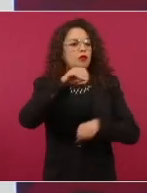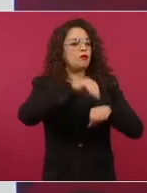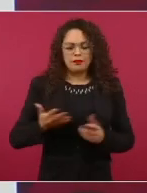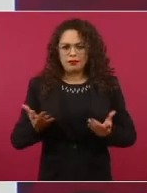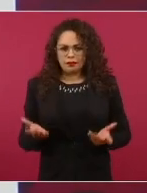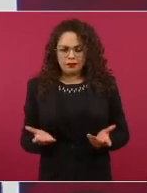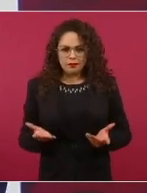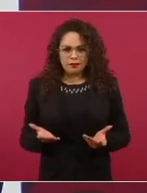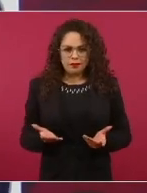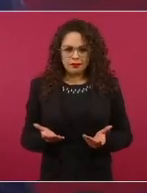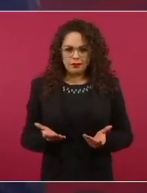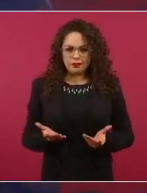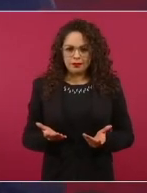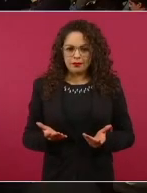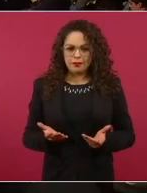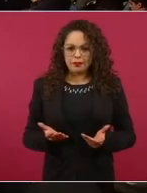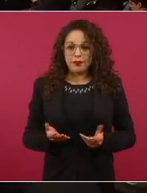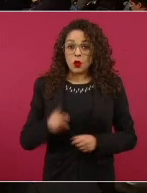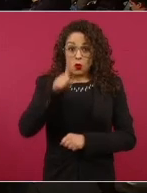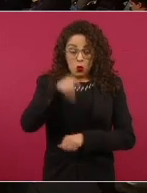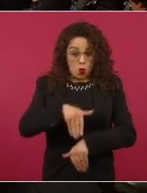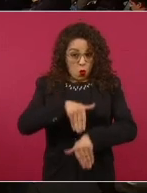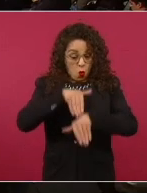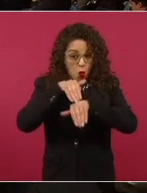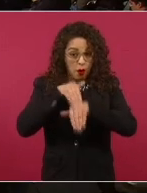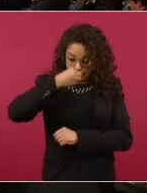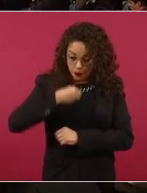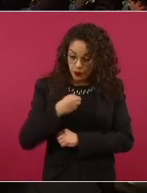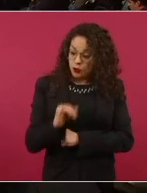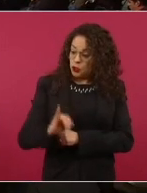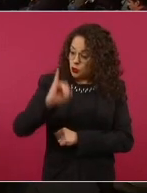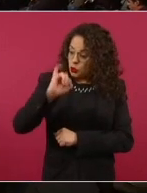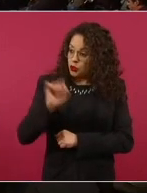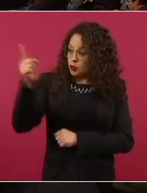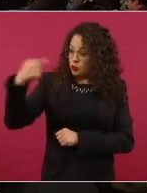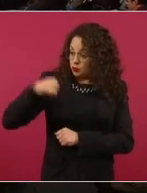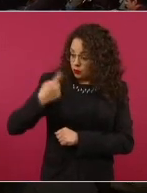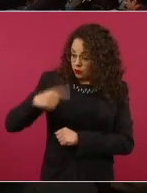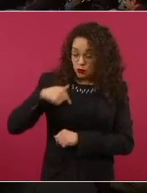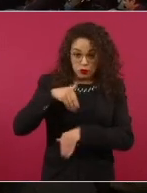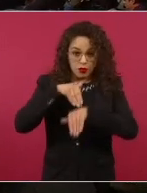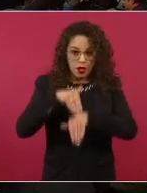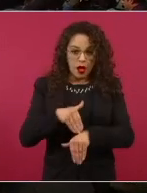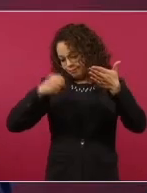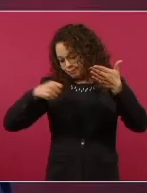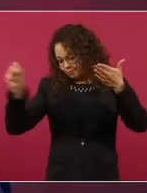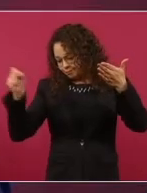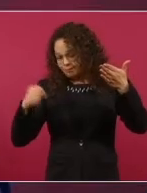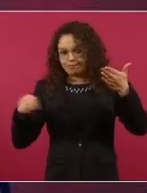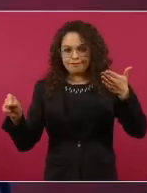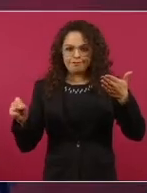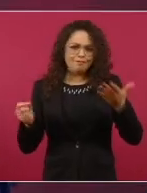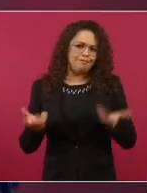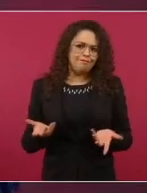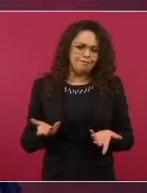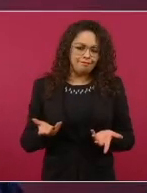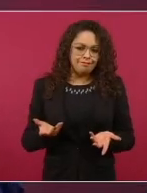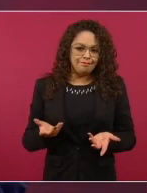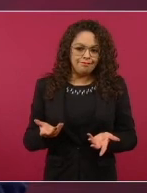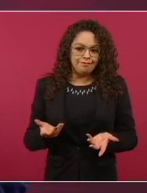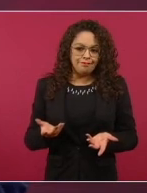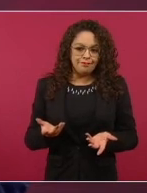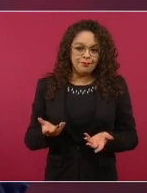alineas, si haces caso, si te sometes, tu palomita. Si te quieres